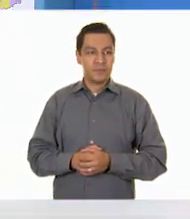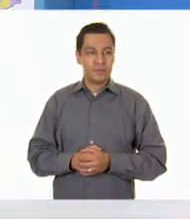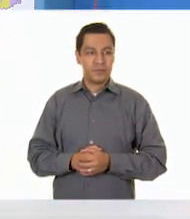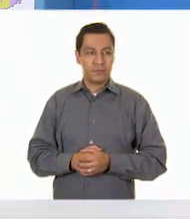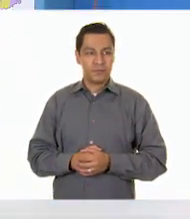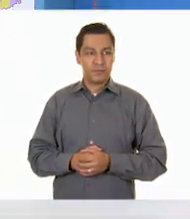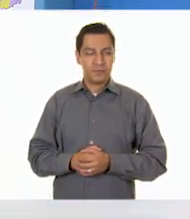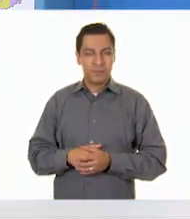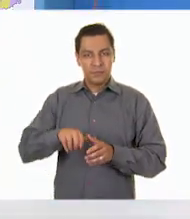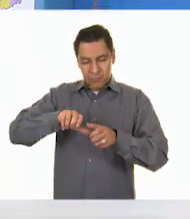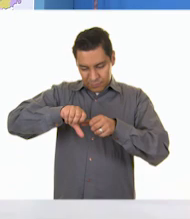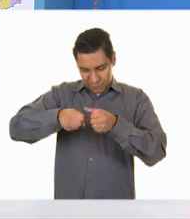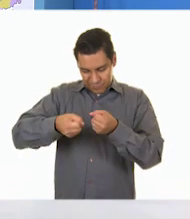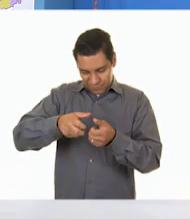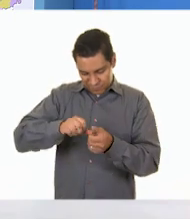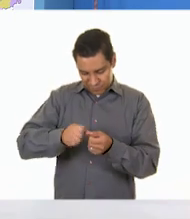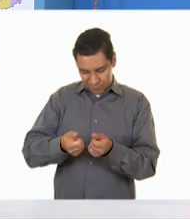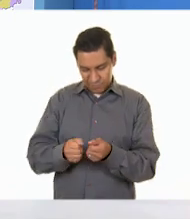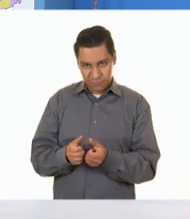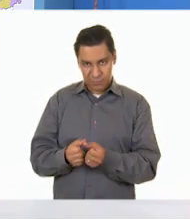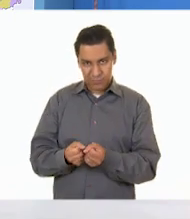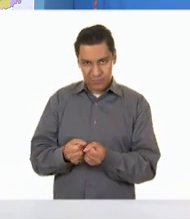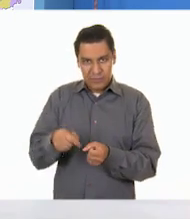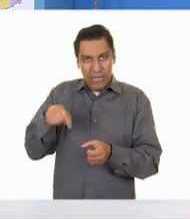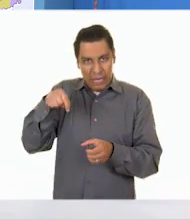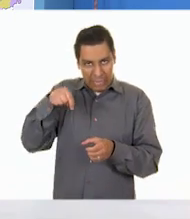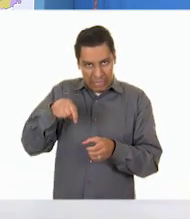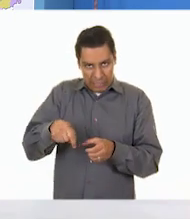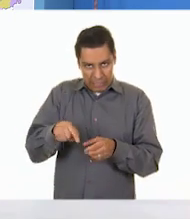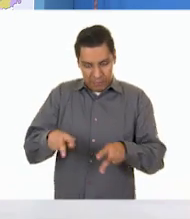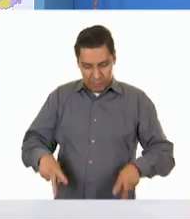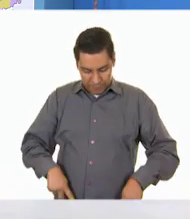en este espacio en este huequito vas a meter el pantalón